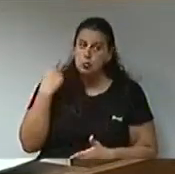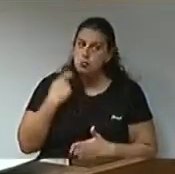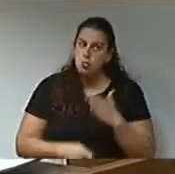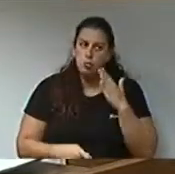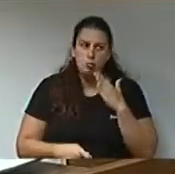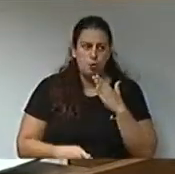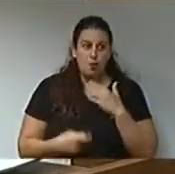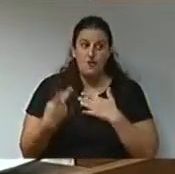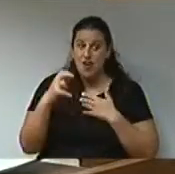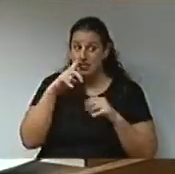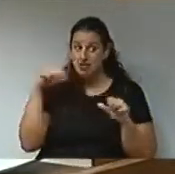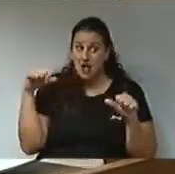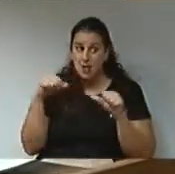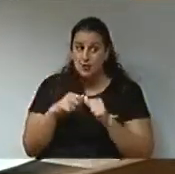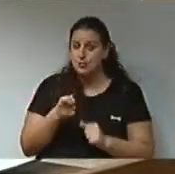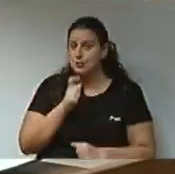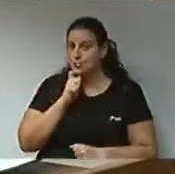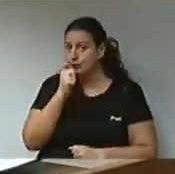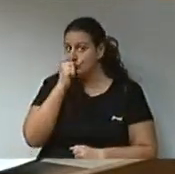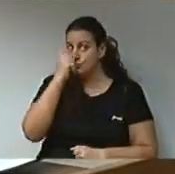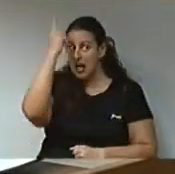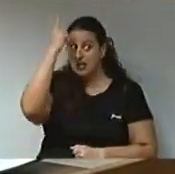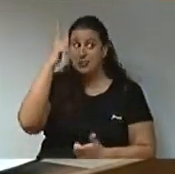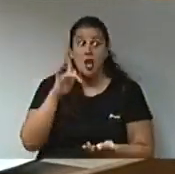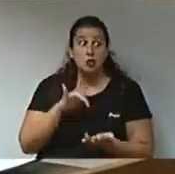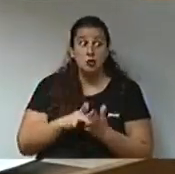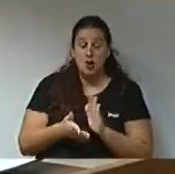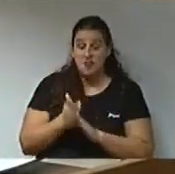de los últimos 20 años, y que ahora que se acerca el